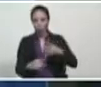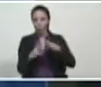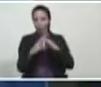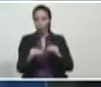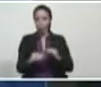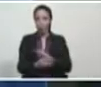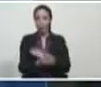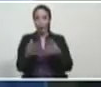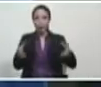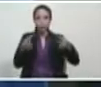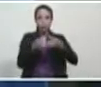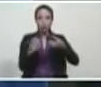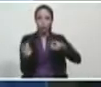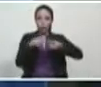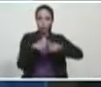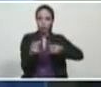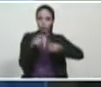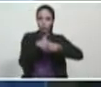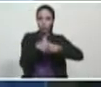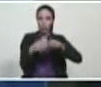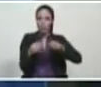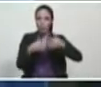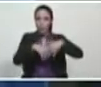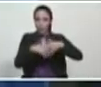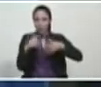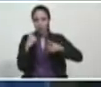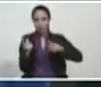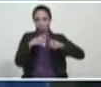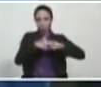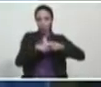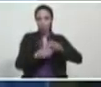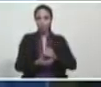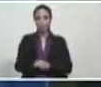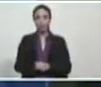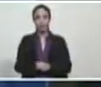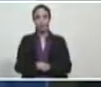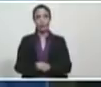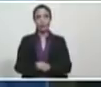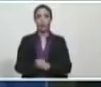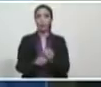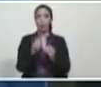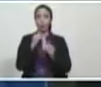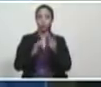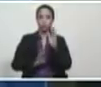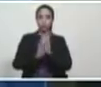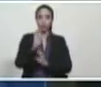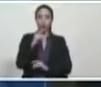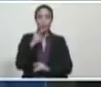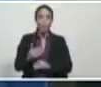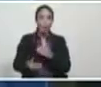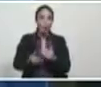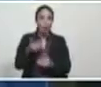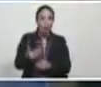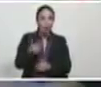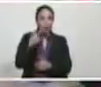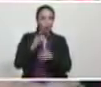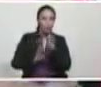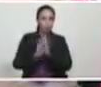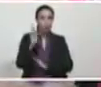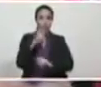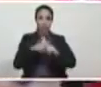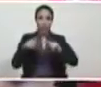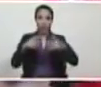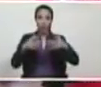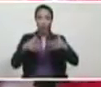motor automotriz, trae consigo el impulso y el de otros